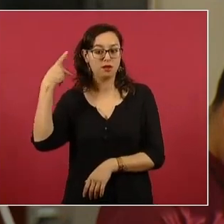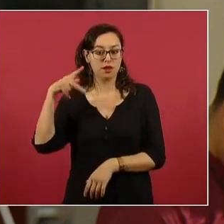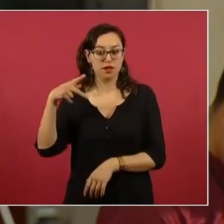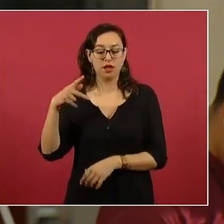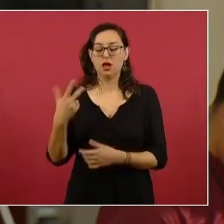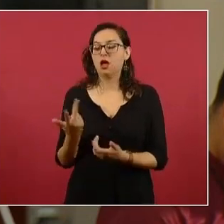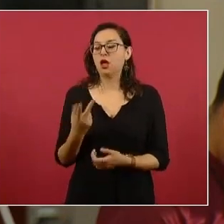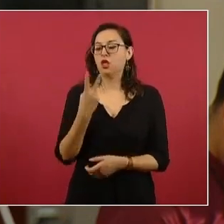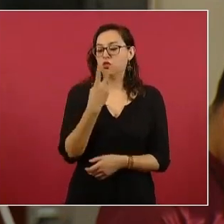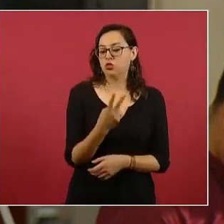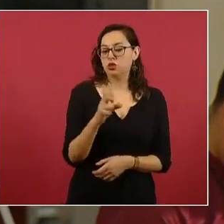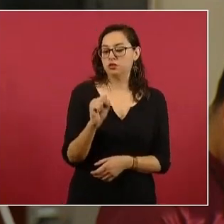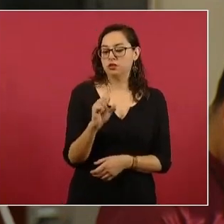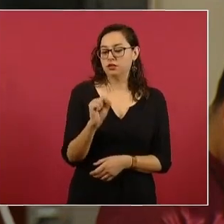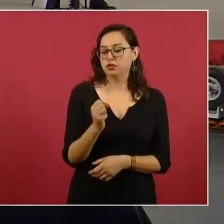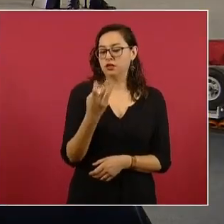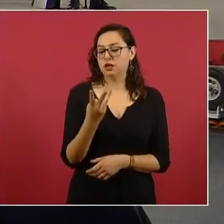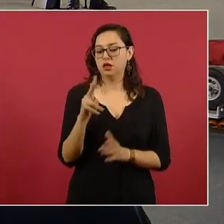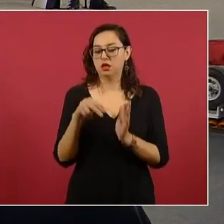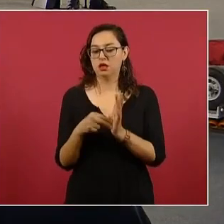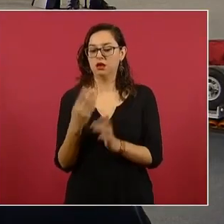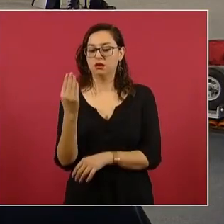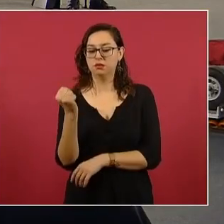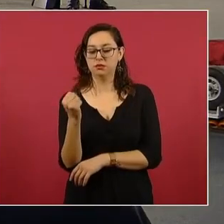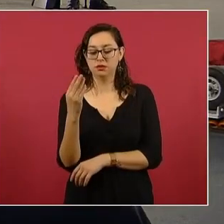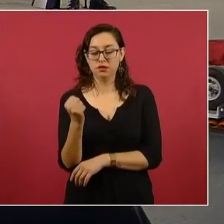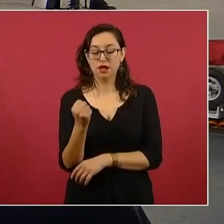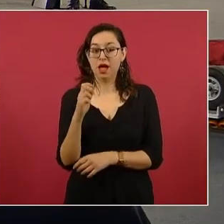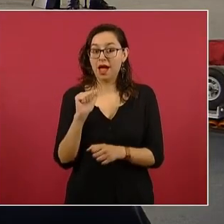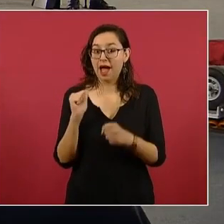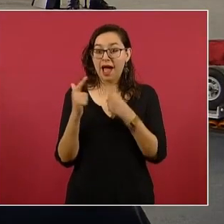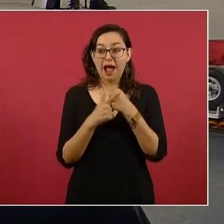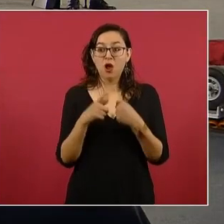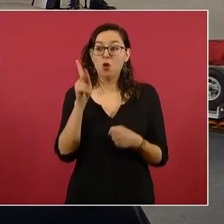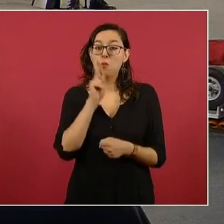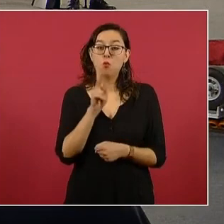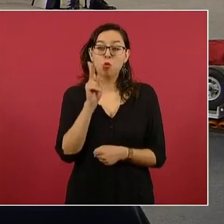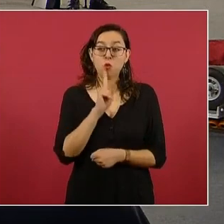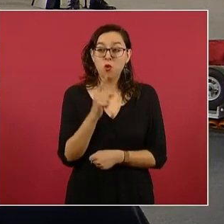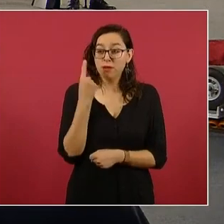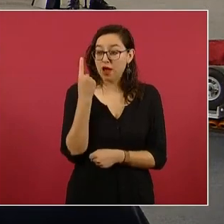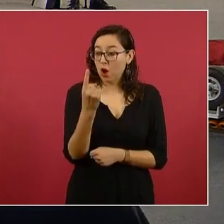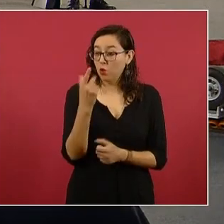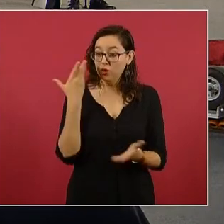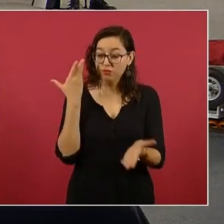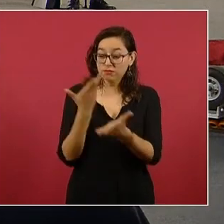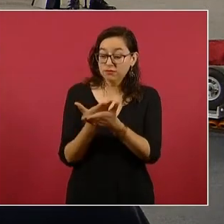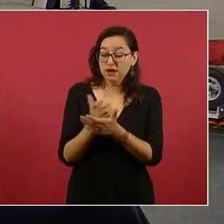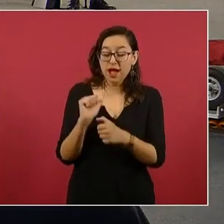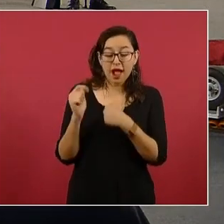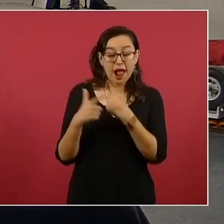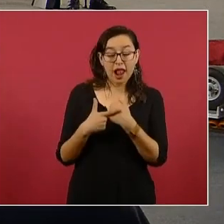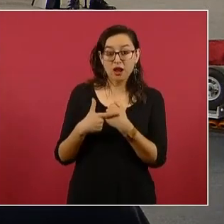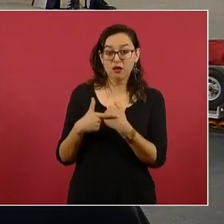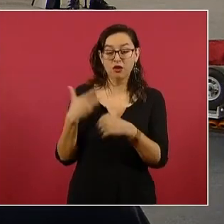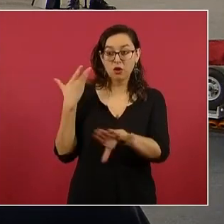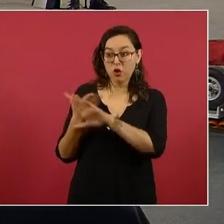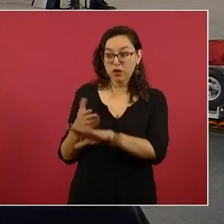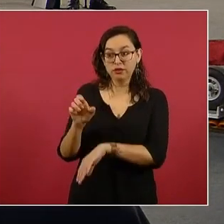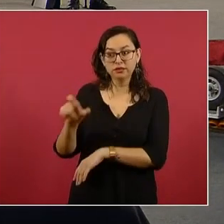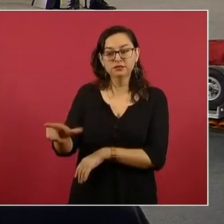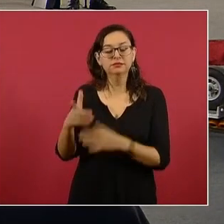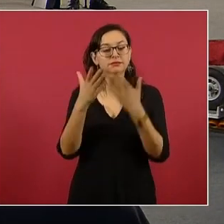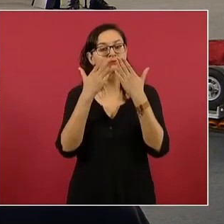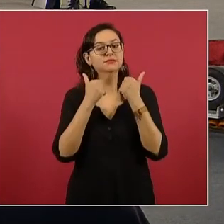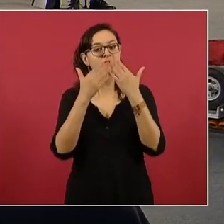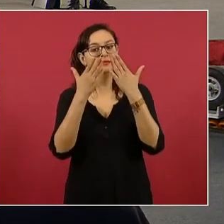el 264-2009 y no hay una sola prueba legal jurídica que lo incrimine en el supuesto delito. Este caso es muy similar